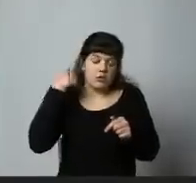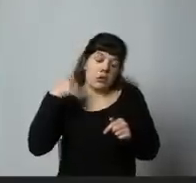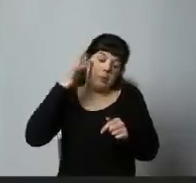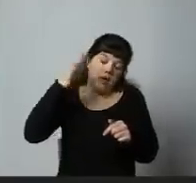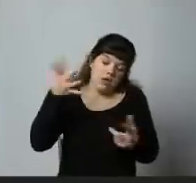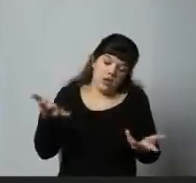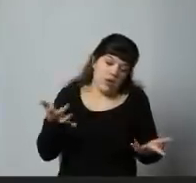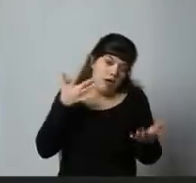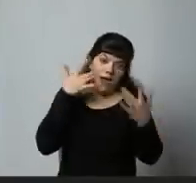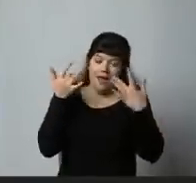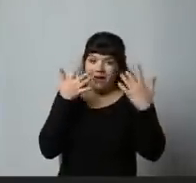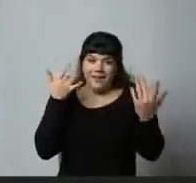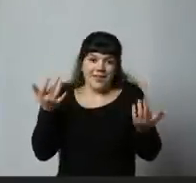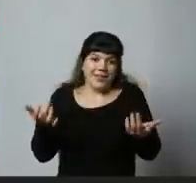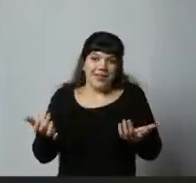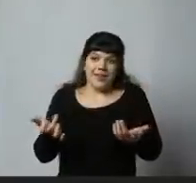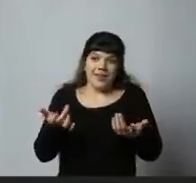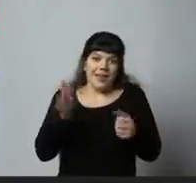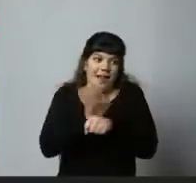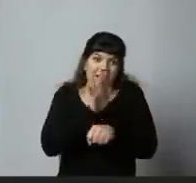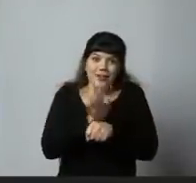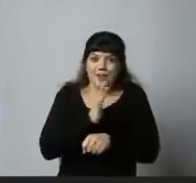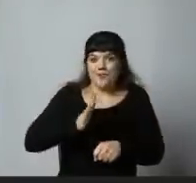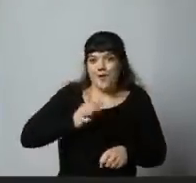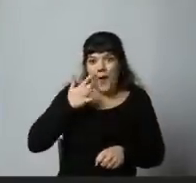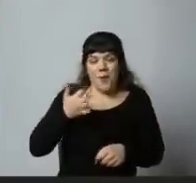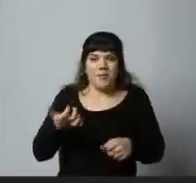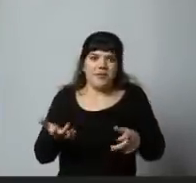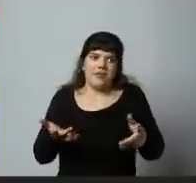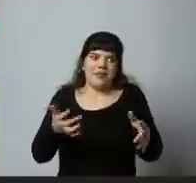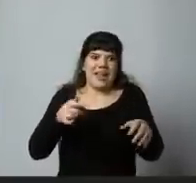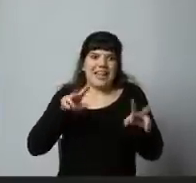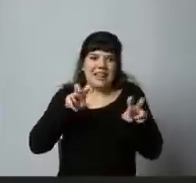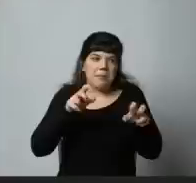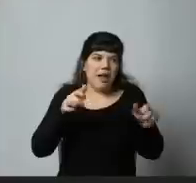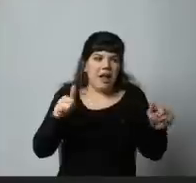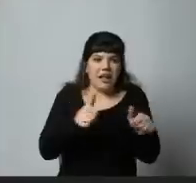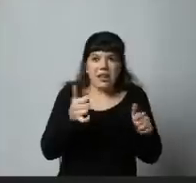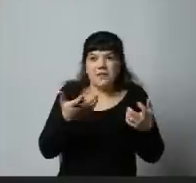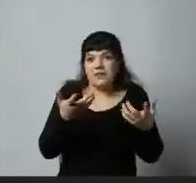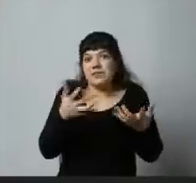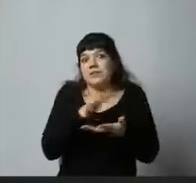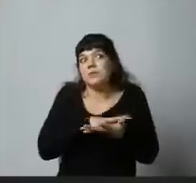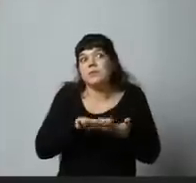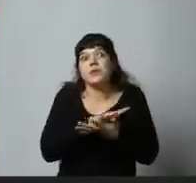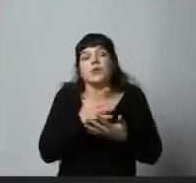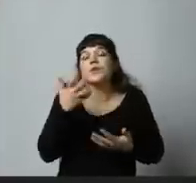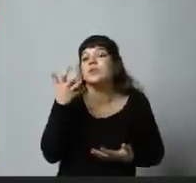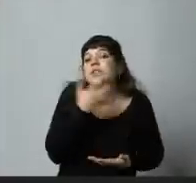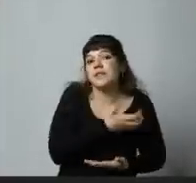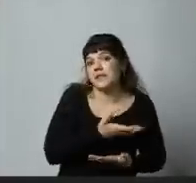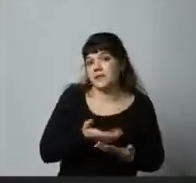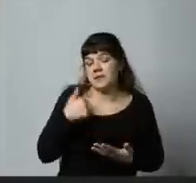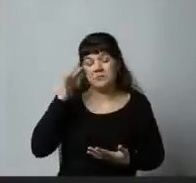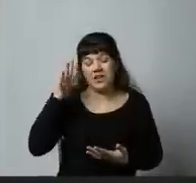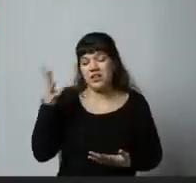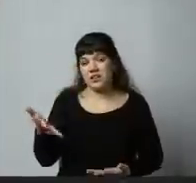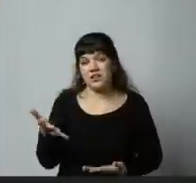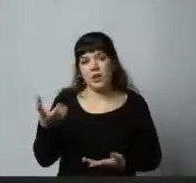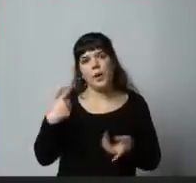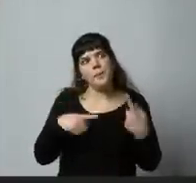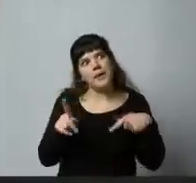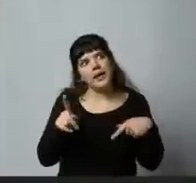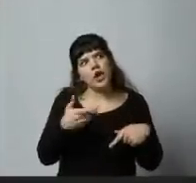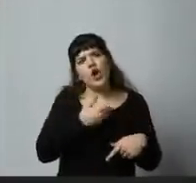artistas con todos los teatros y todas las actividades cerradas están viviendo una situación de penuria ya a esta altura pero el